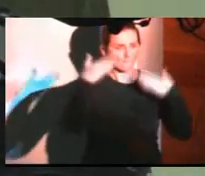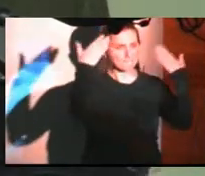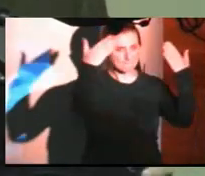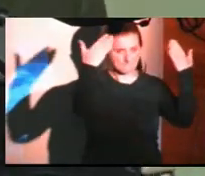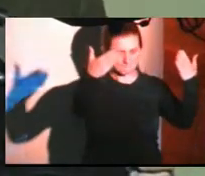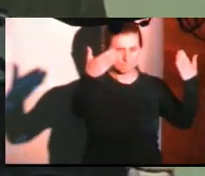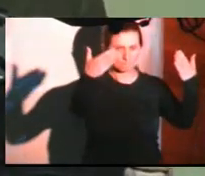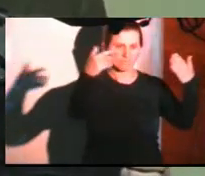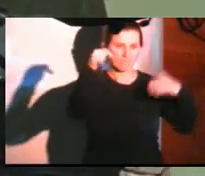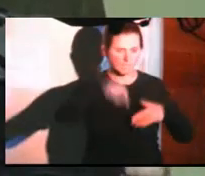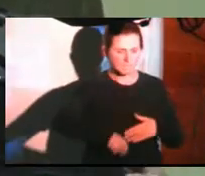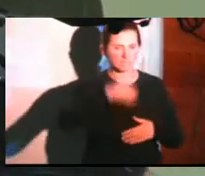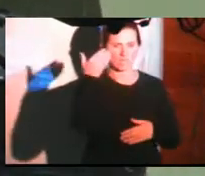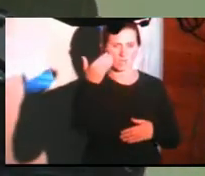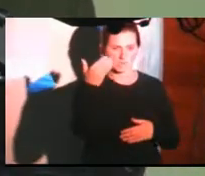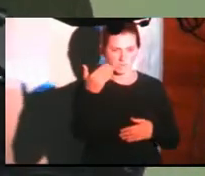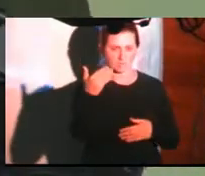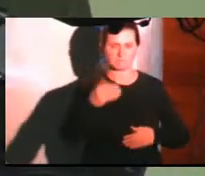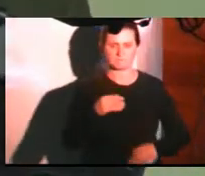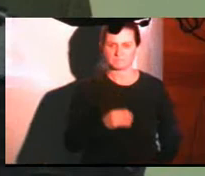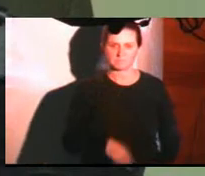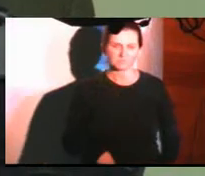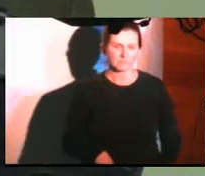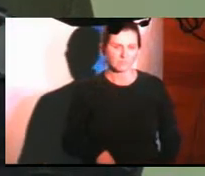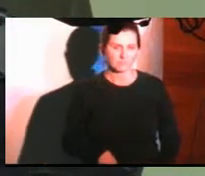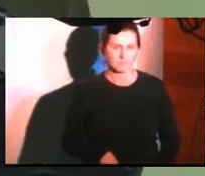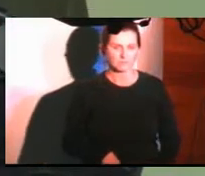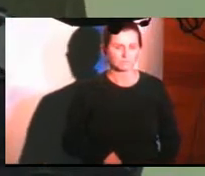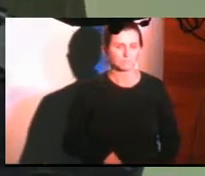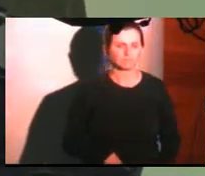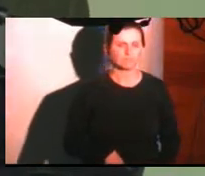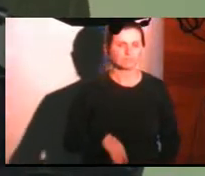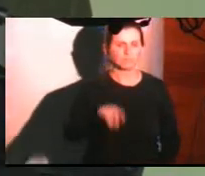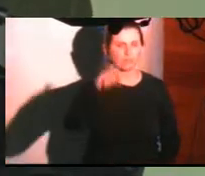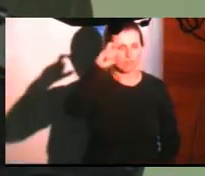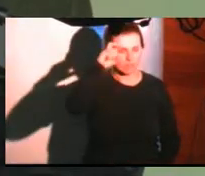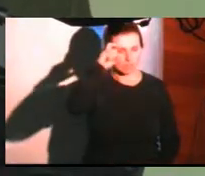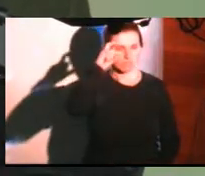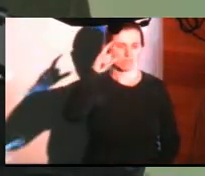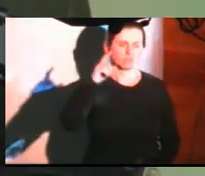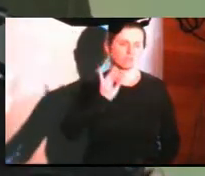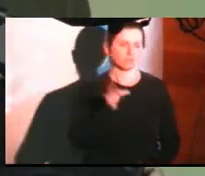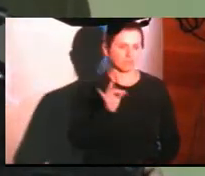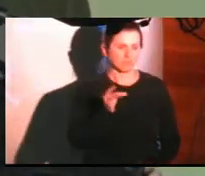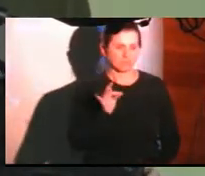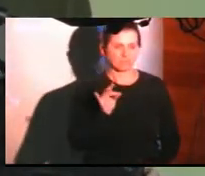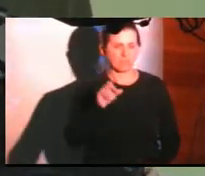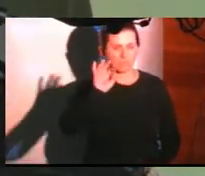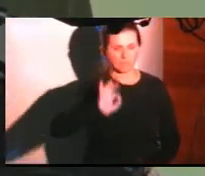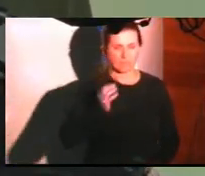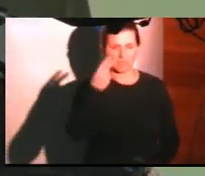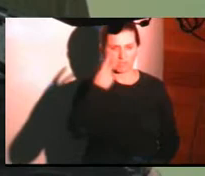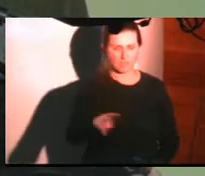Rodolfo, desde el primer día del 10 de diciembre del 2007, me insistía en la importancia de darle a